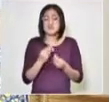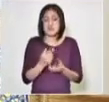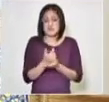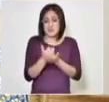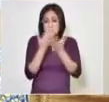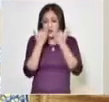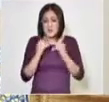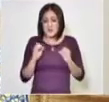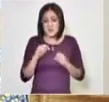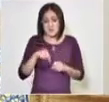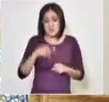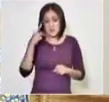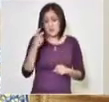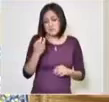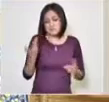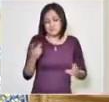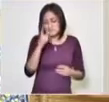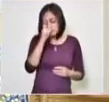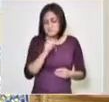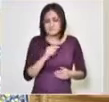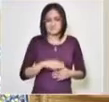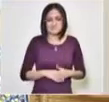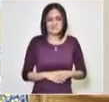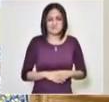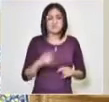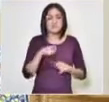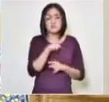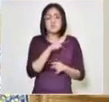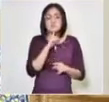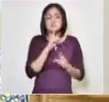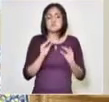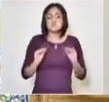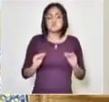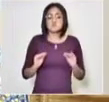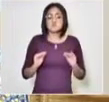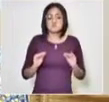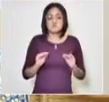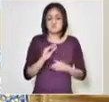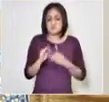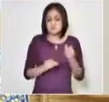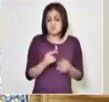lo que había aquí en Puebla. ¿Y quién decía algo? Nada.